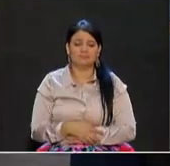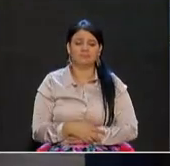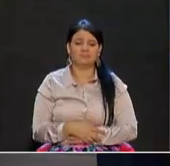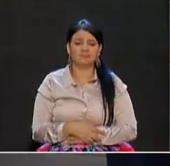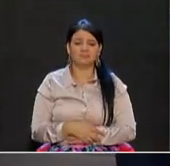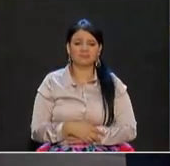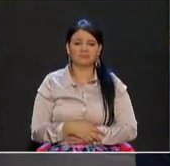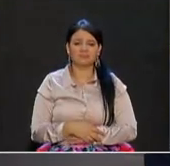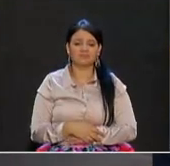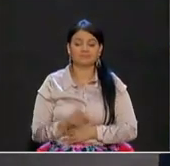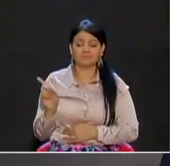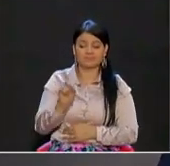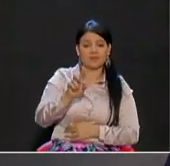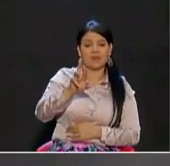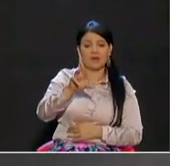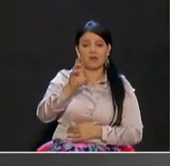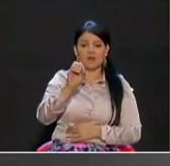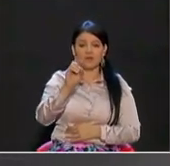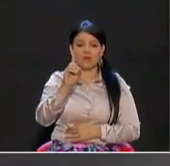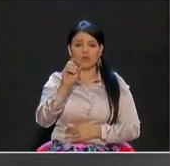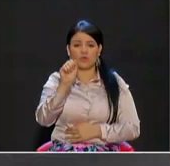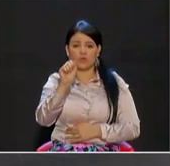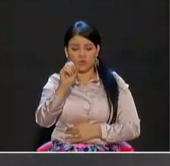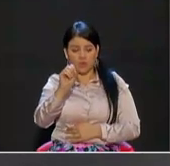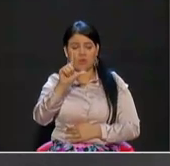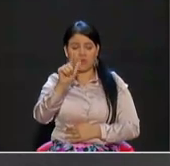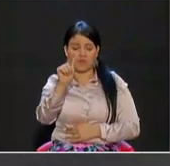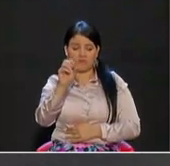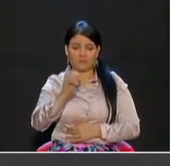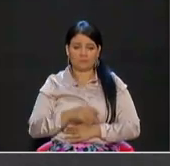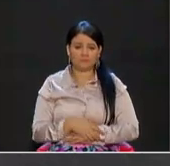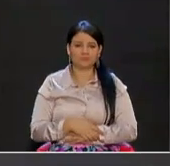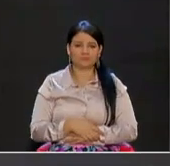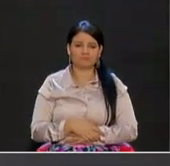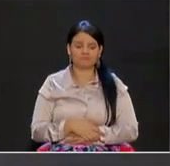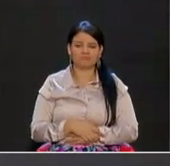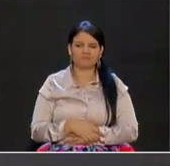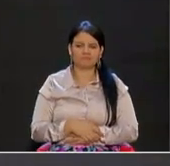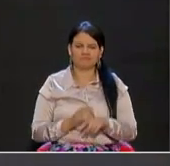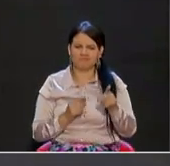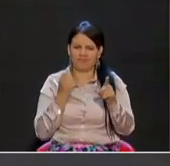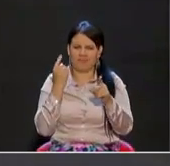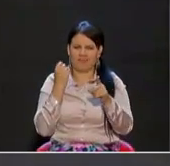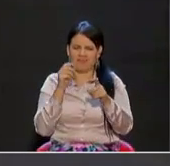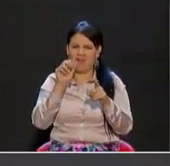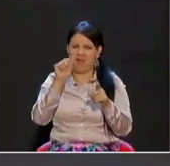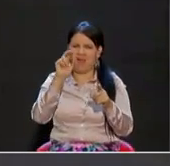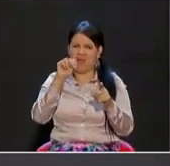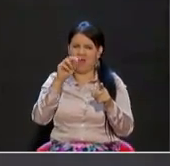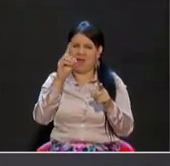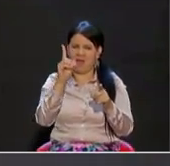bueno entonces aquí según lo entiendo andrés guerra no permitiría la entrada del esmad